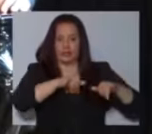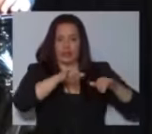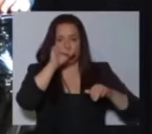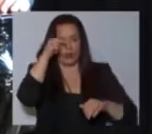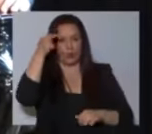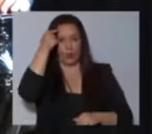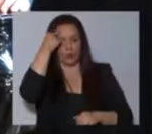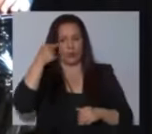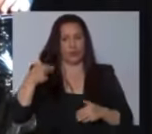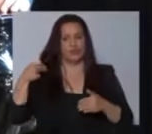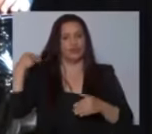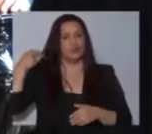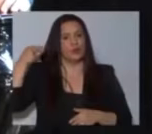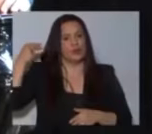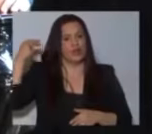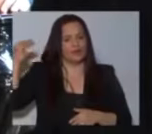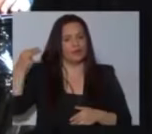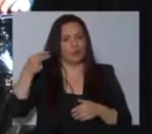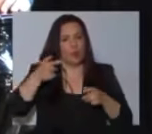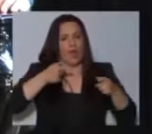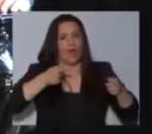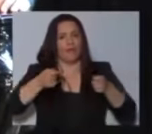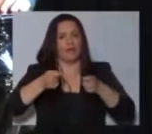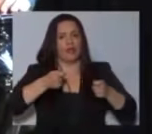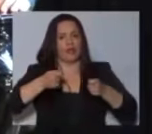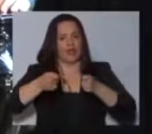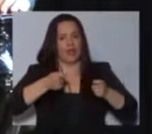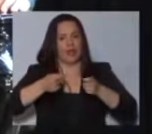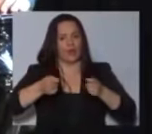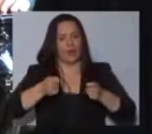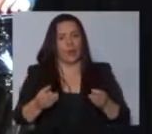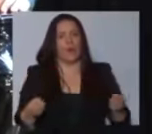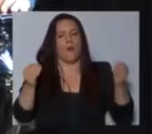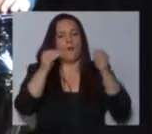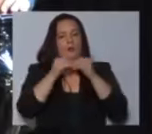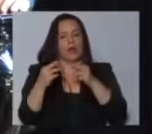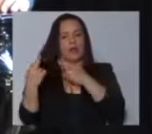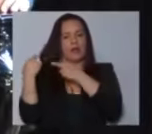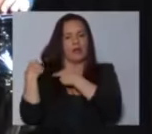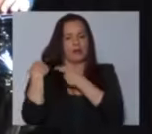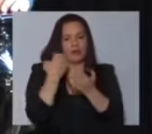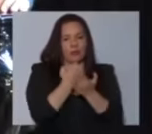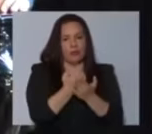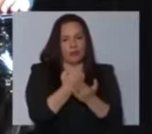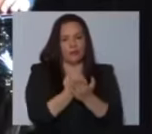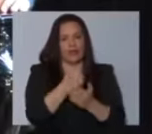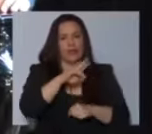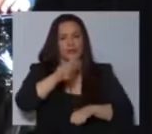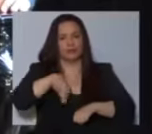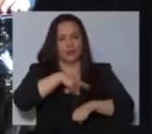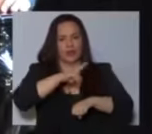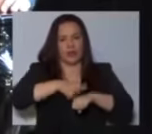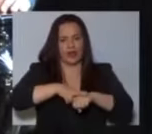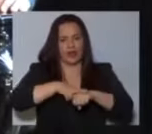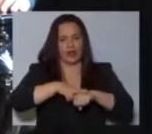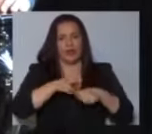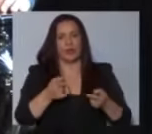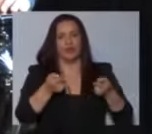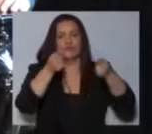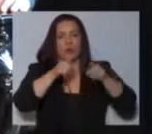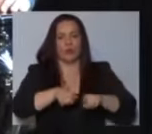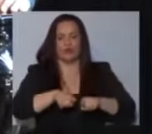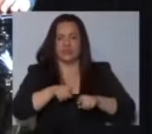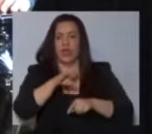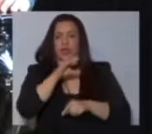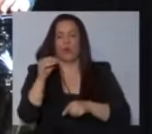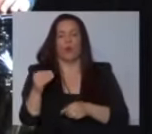históricamente, ha manejado más responsablemente la economía nacional. En consecuencia, con un